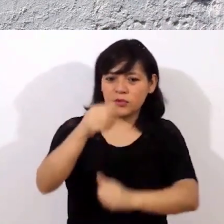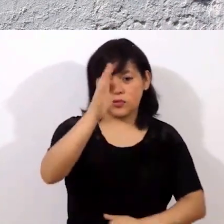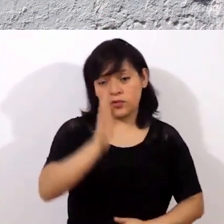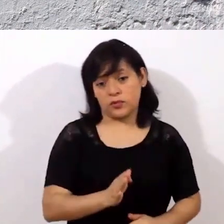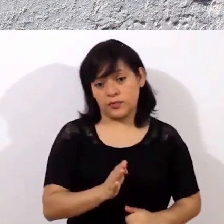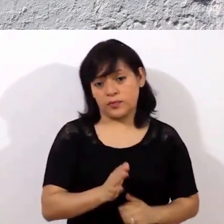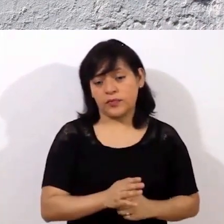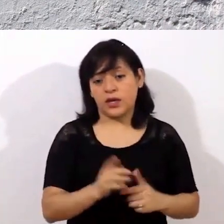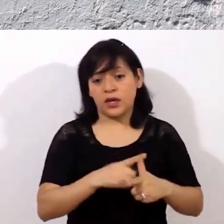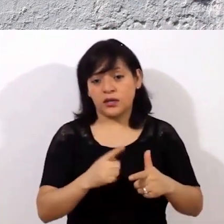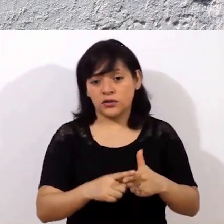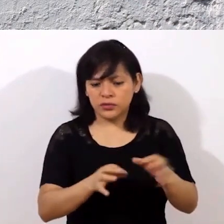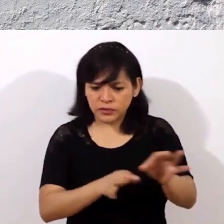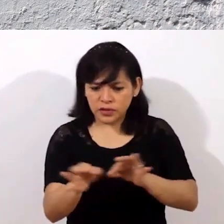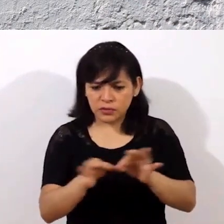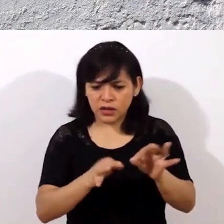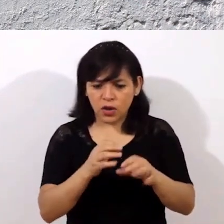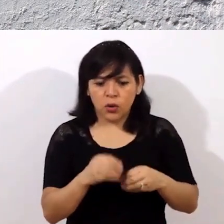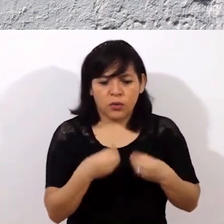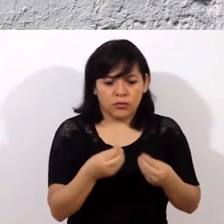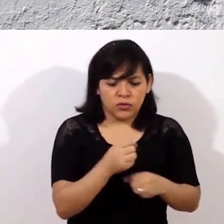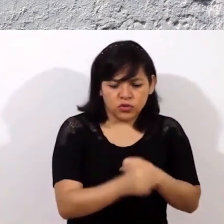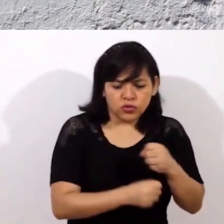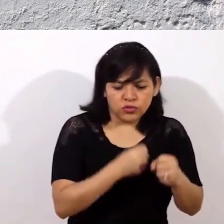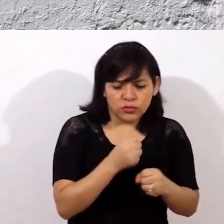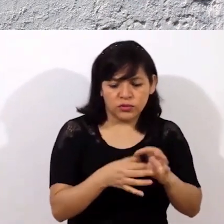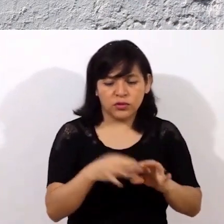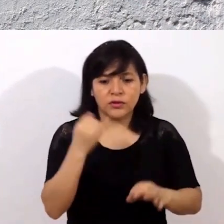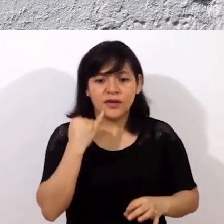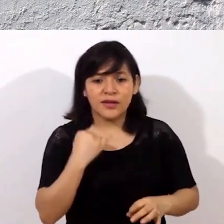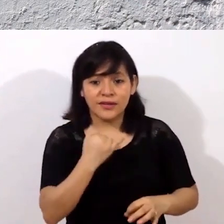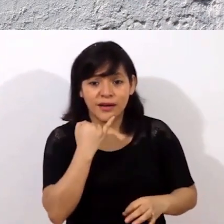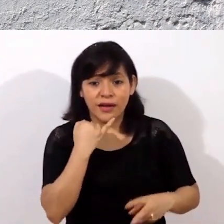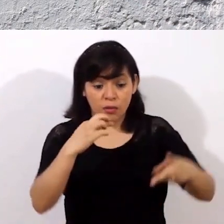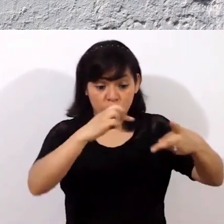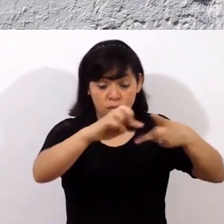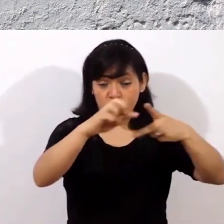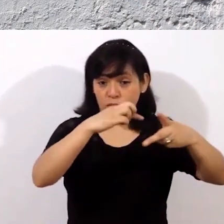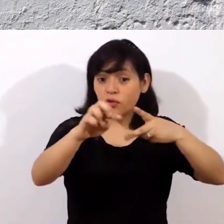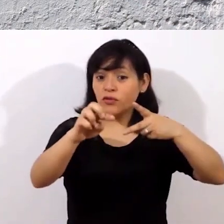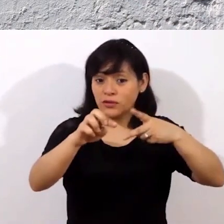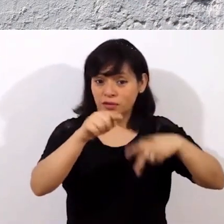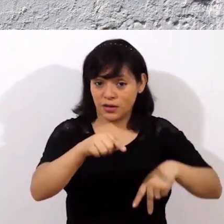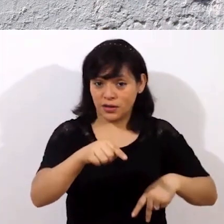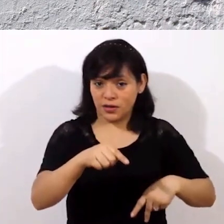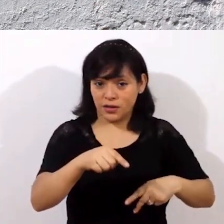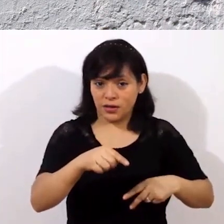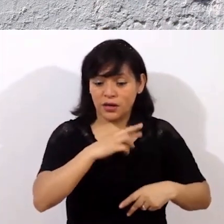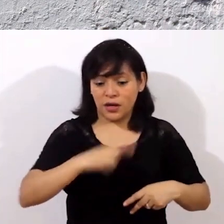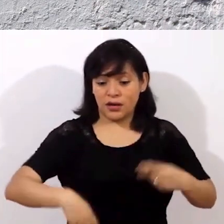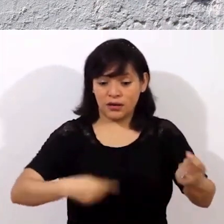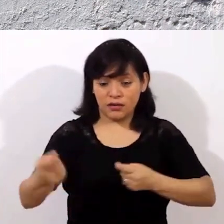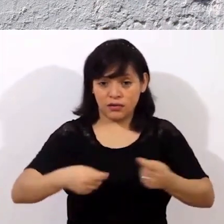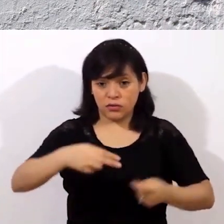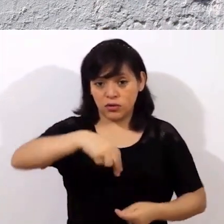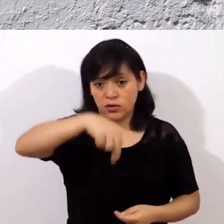que Dios explica los motivos del sufrimiento de Israel, este sufrimiento que vendría y estaría a puertas, pues el